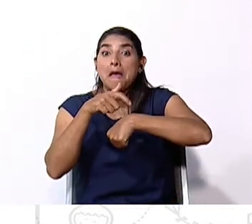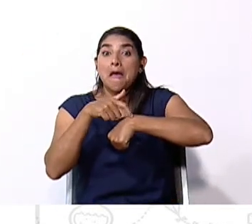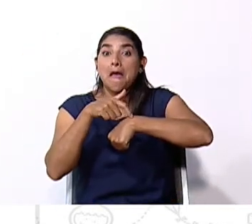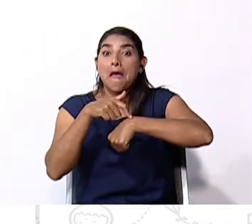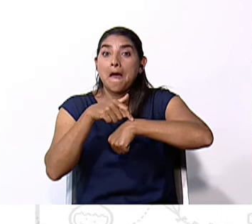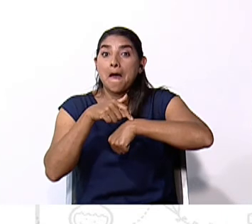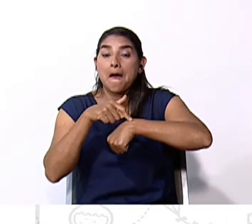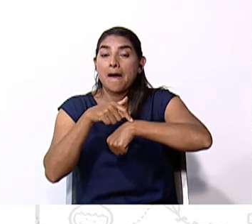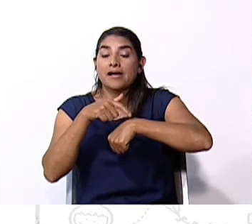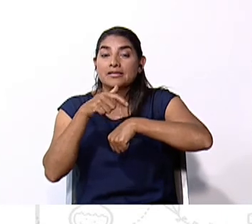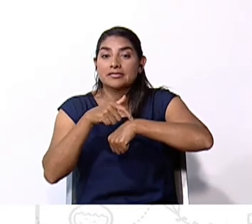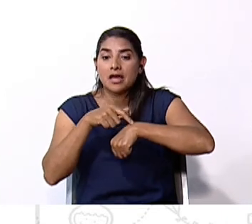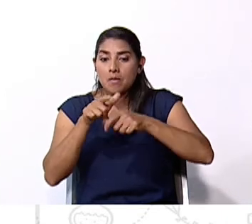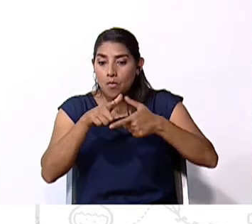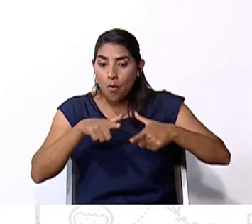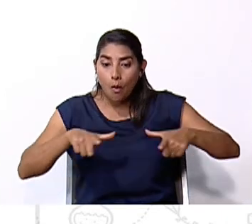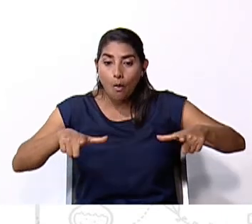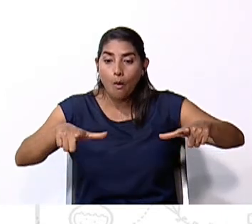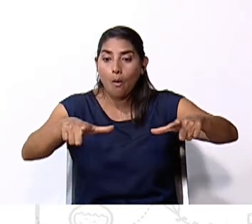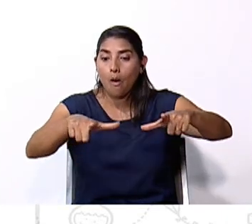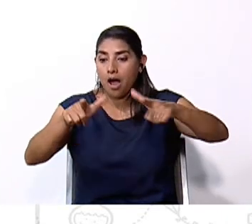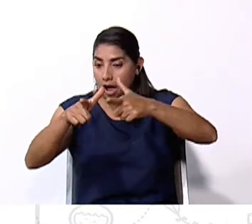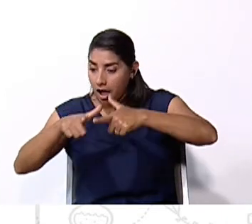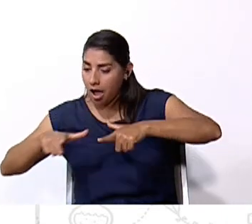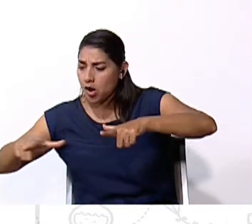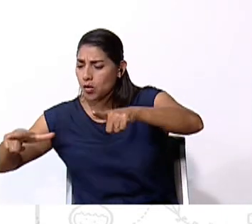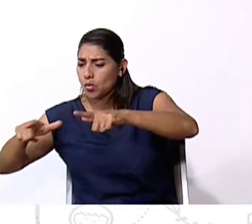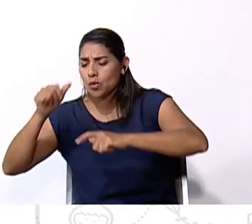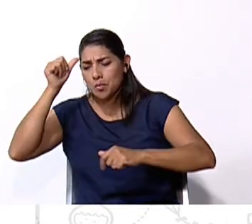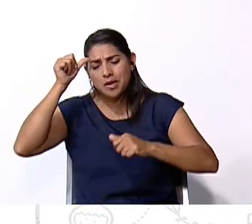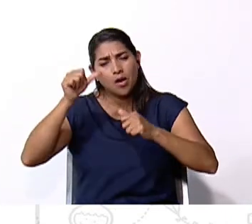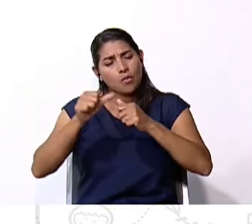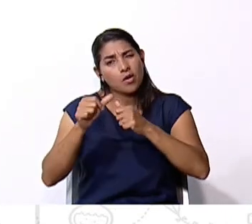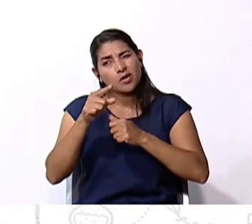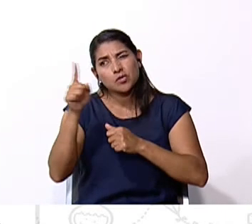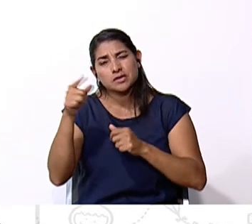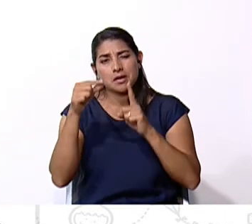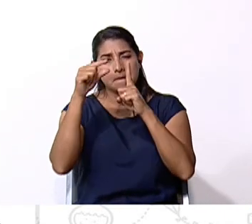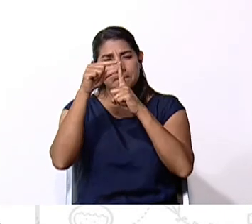me hace alusión a lugar. ¿Qué recuerdo de esas palabras?